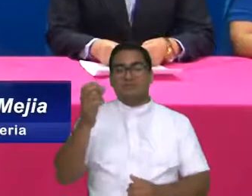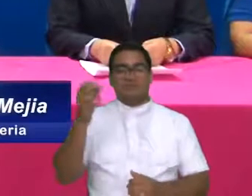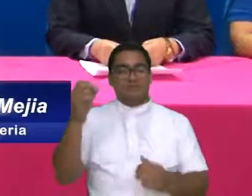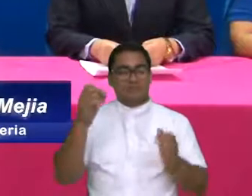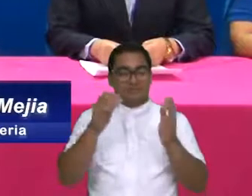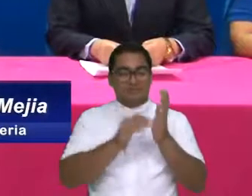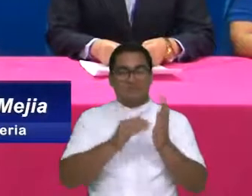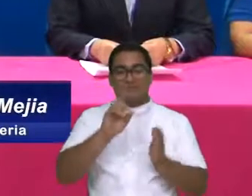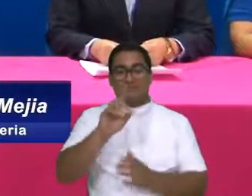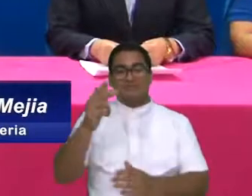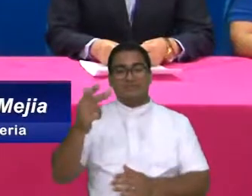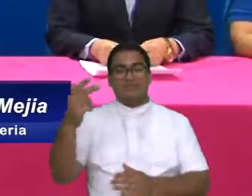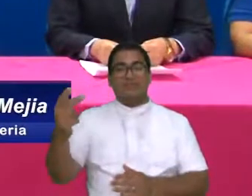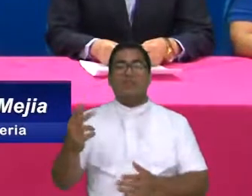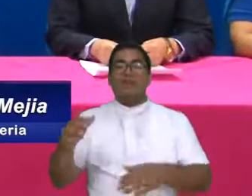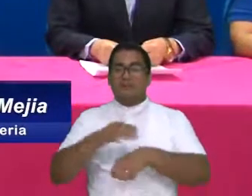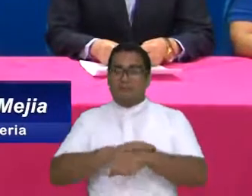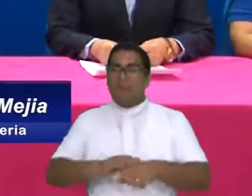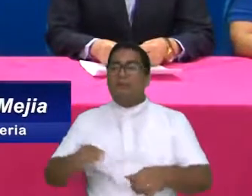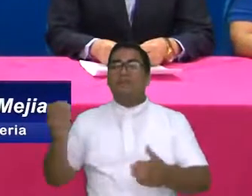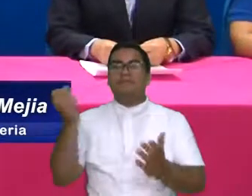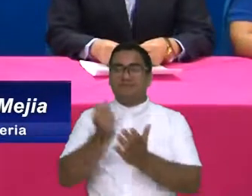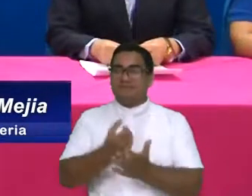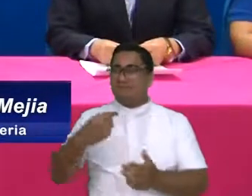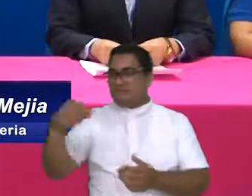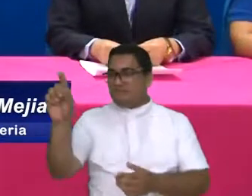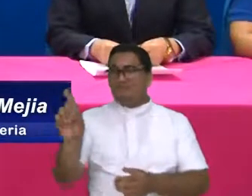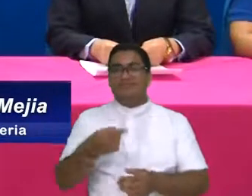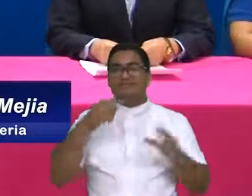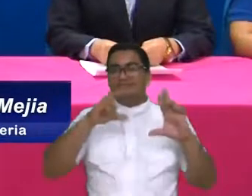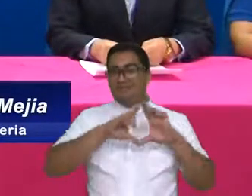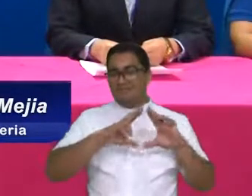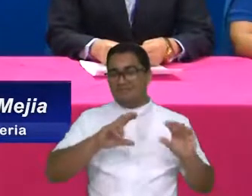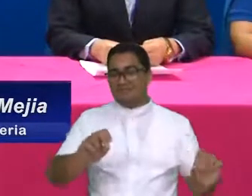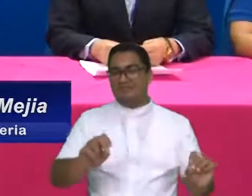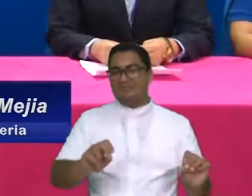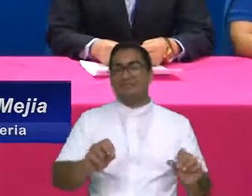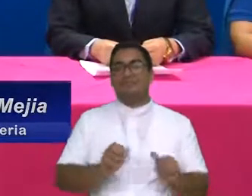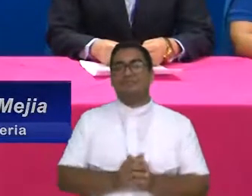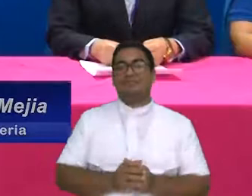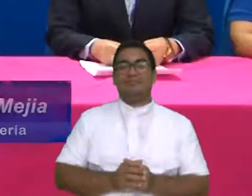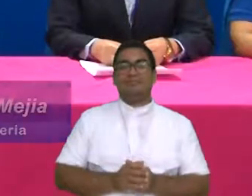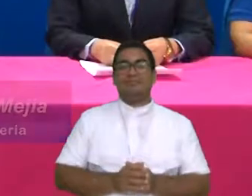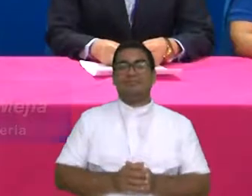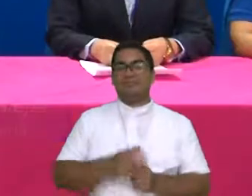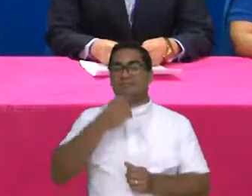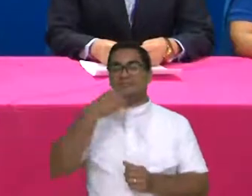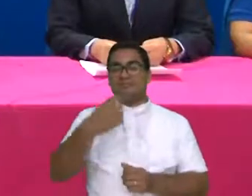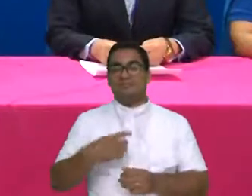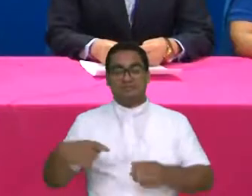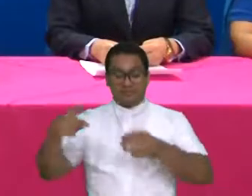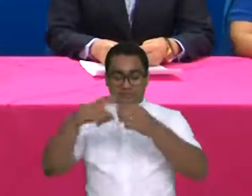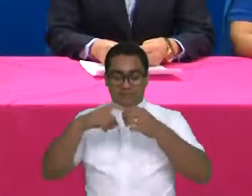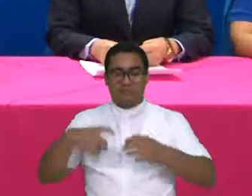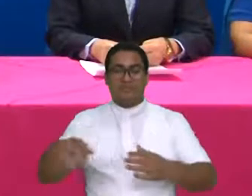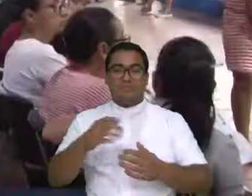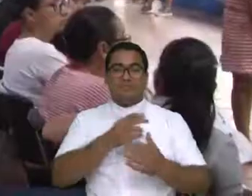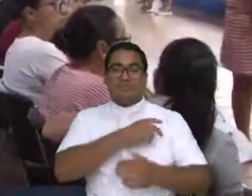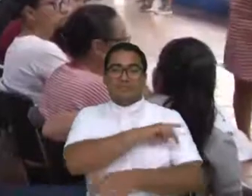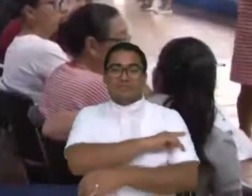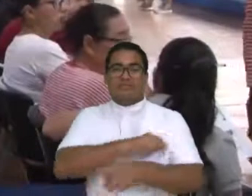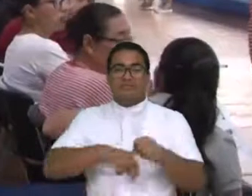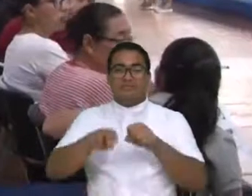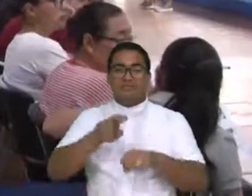80.188 son atenciones de entrada y salida de ciudadanos nacionales y de otras nacionalidades al país. En coordinación con la Policía Nacional y el Ejército